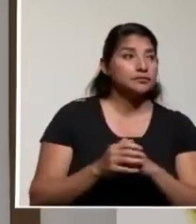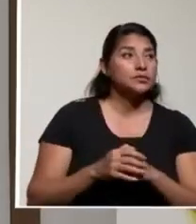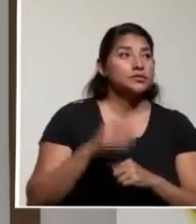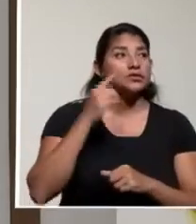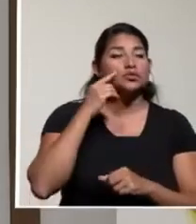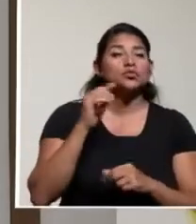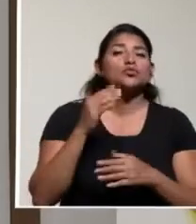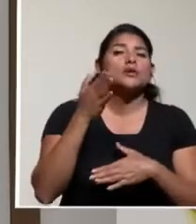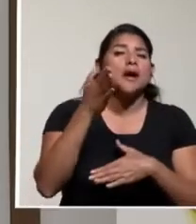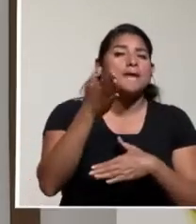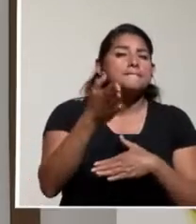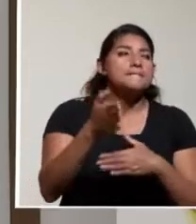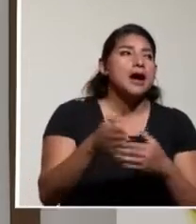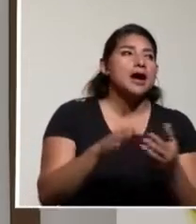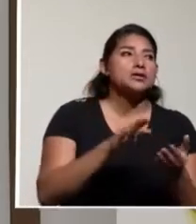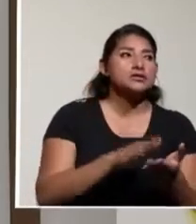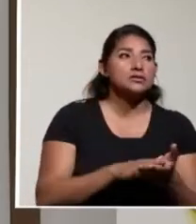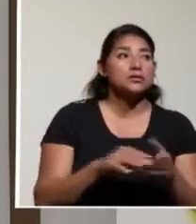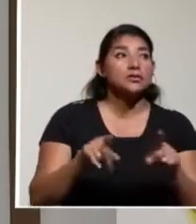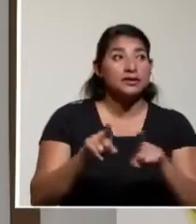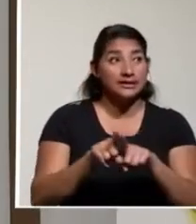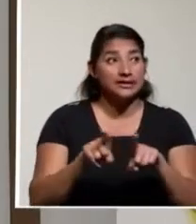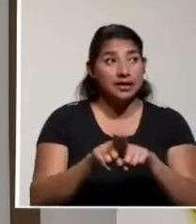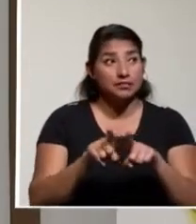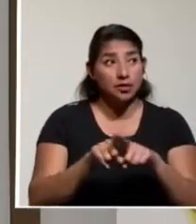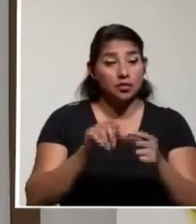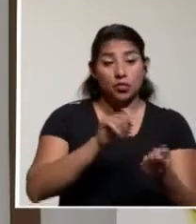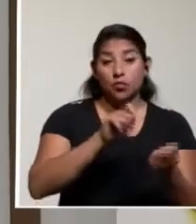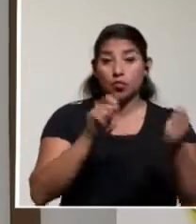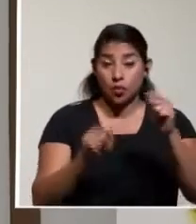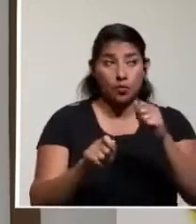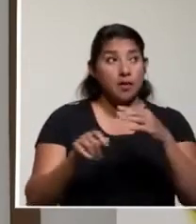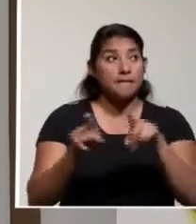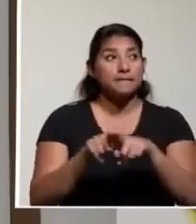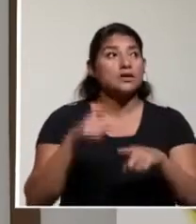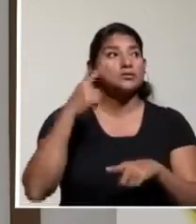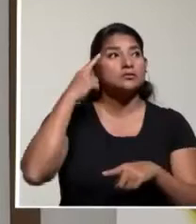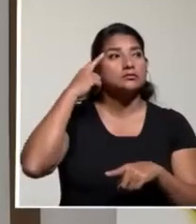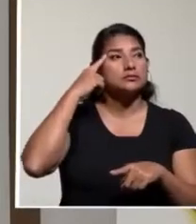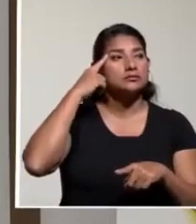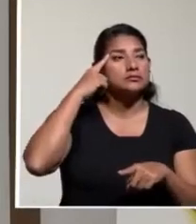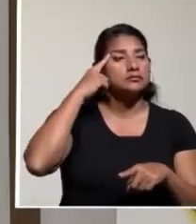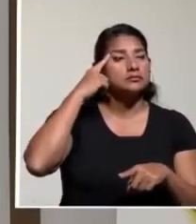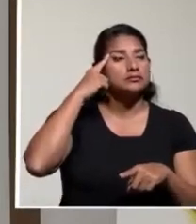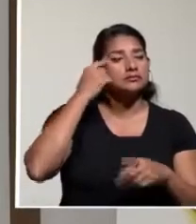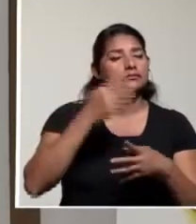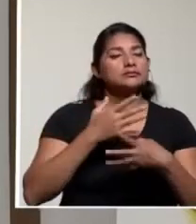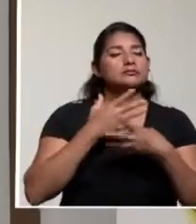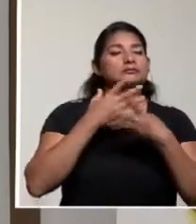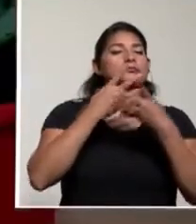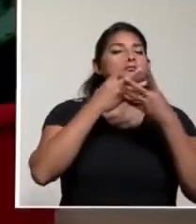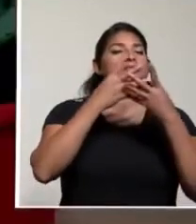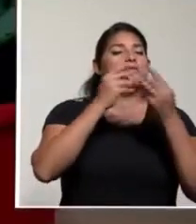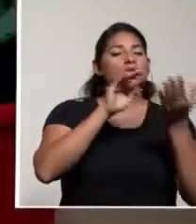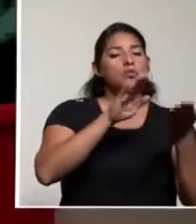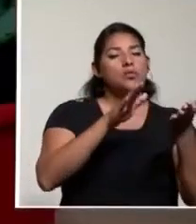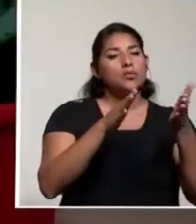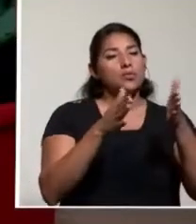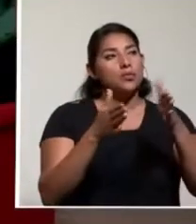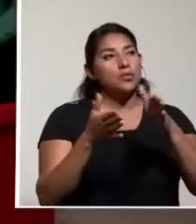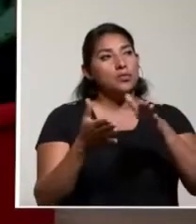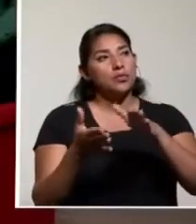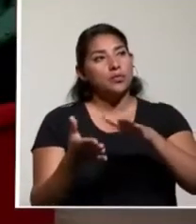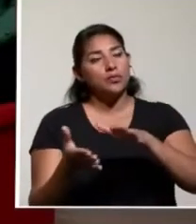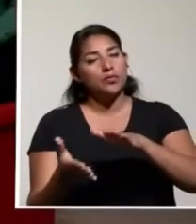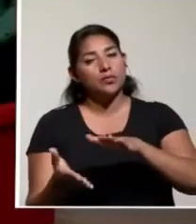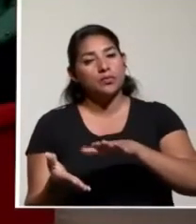muy despacio. Y también, cuando yo lo hago, me concentro y también recibo paz. Ve, voy a ponerlo